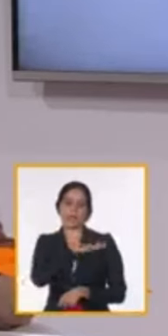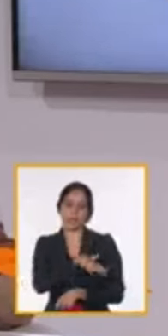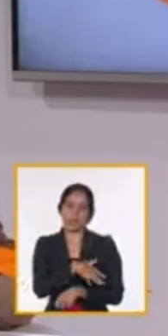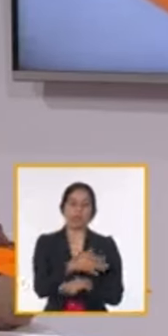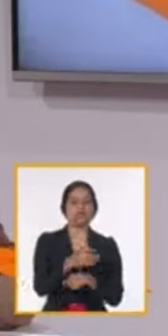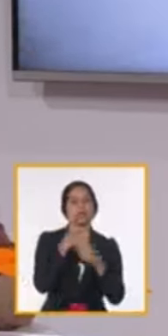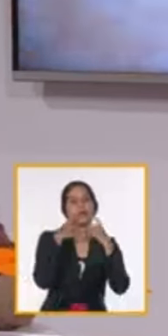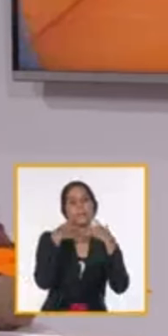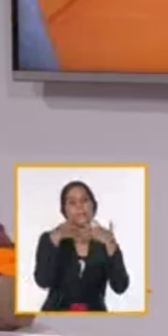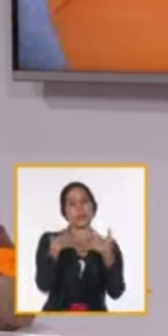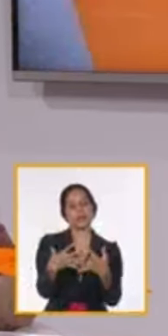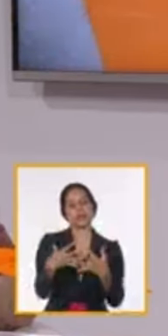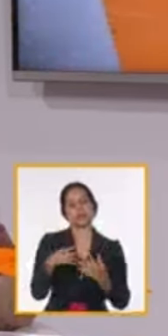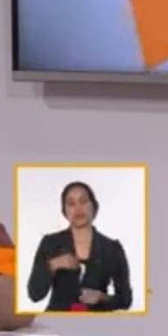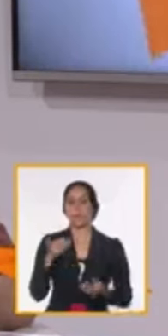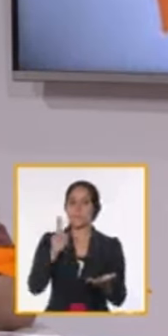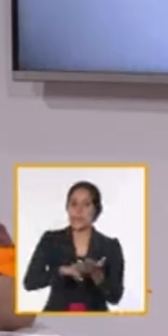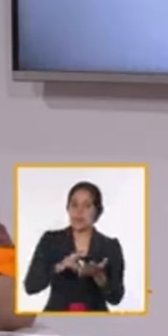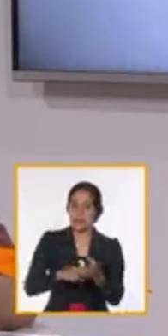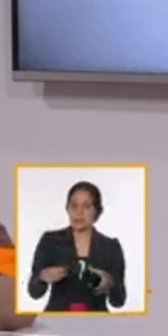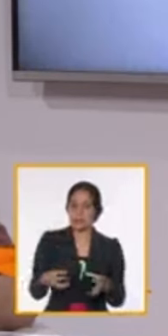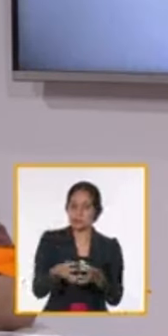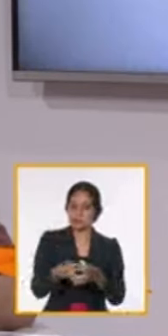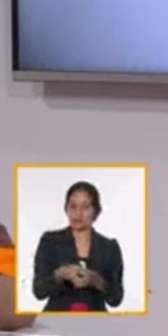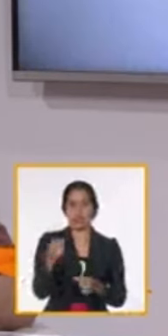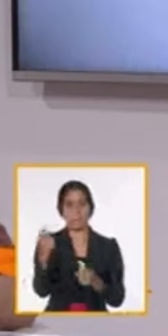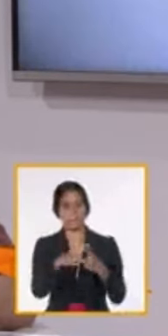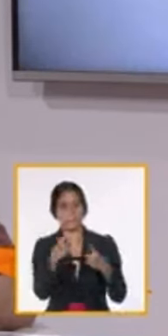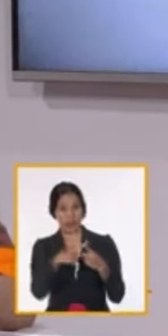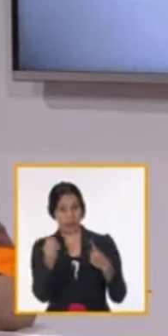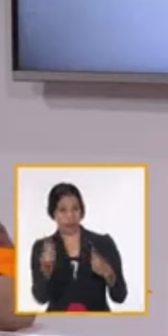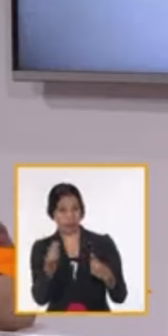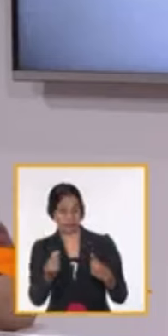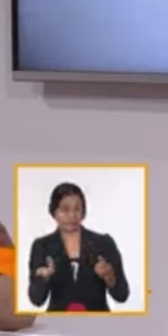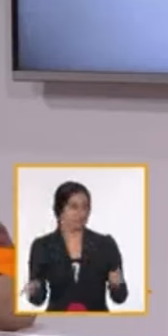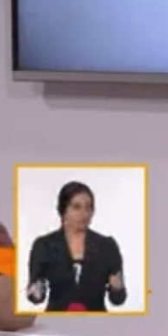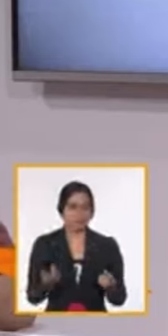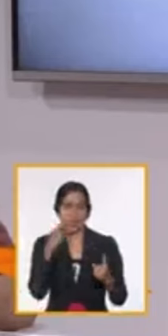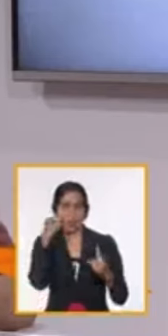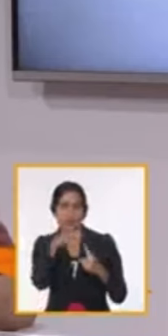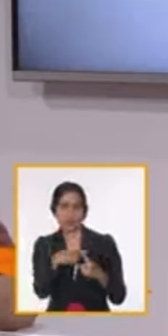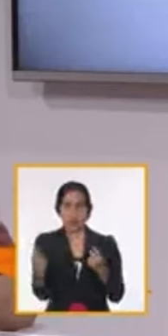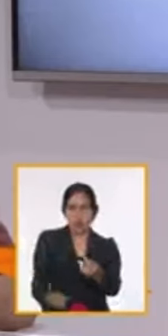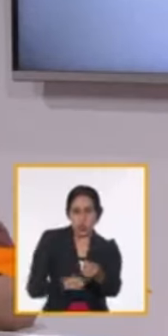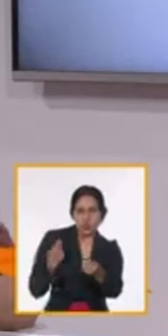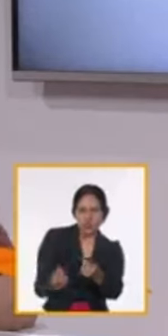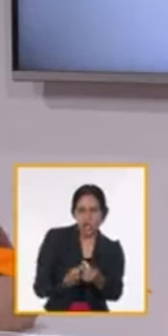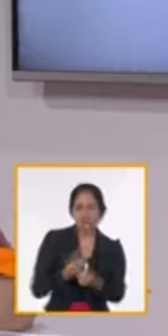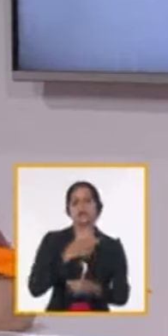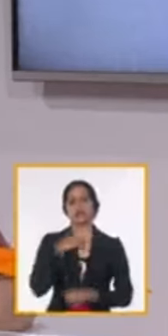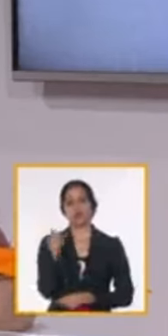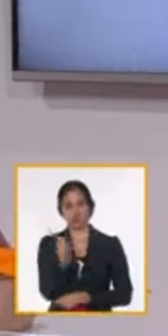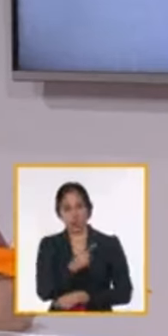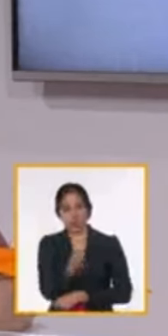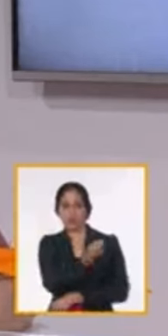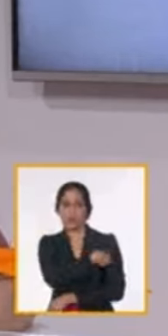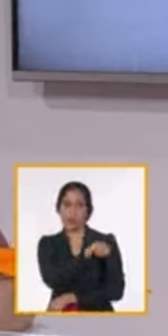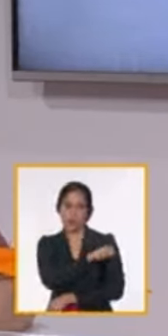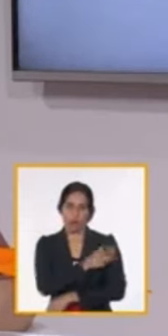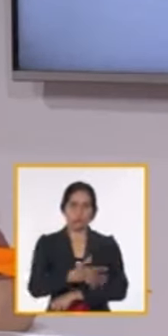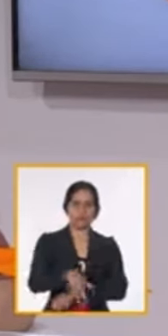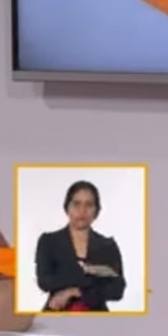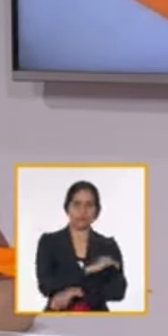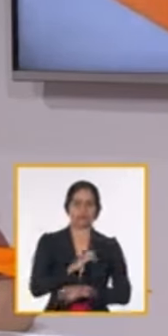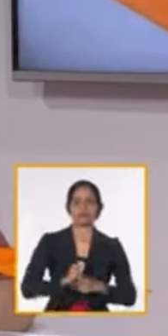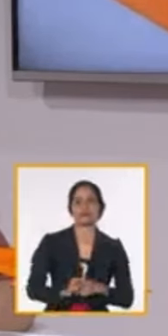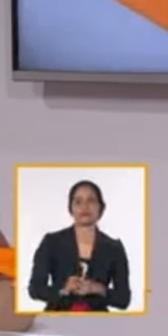ese movimiento. En primer lugar, es luchar por nuestro pueblo y tanto los